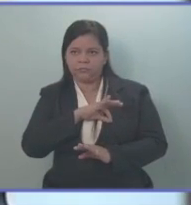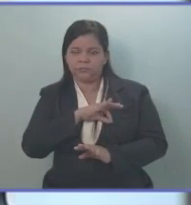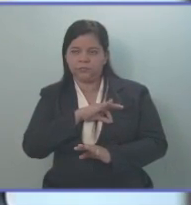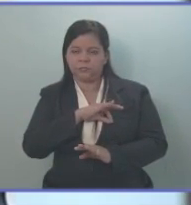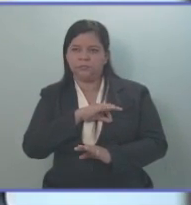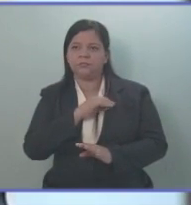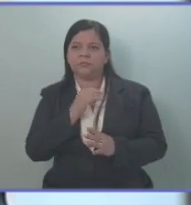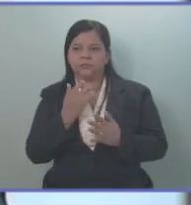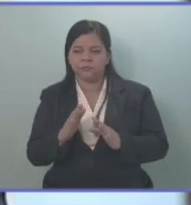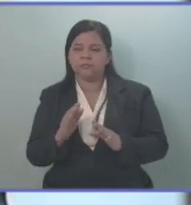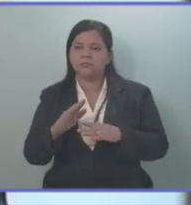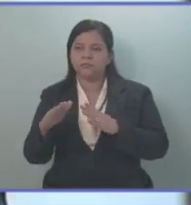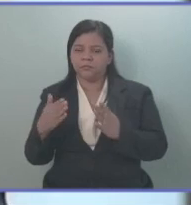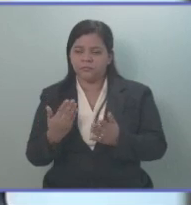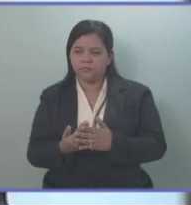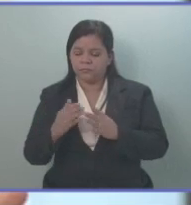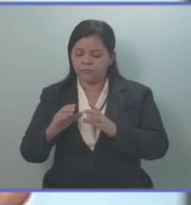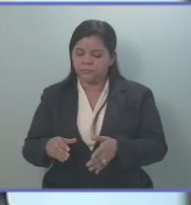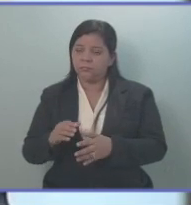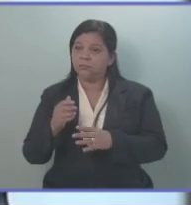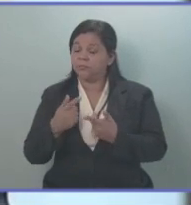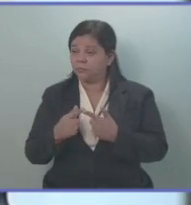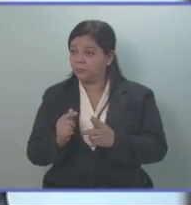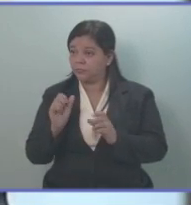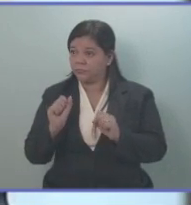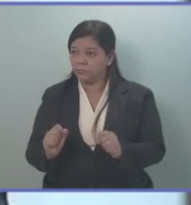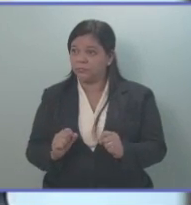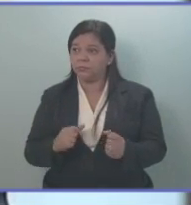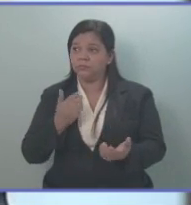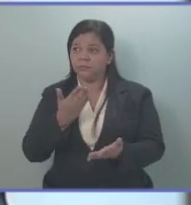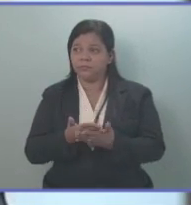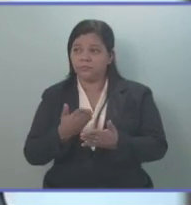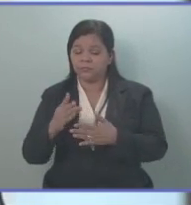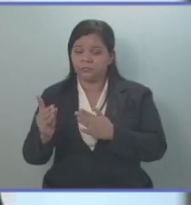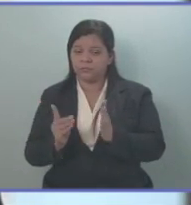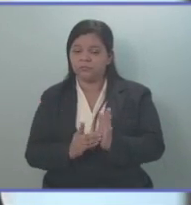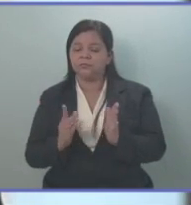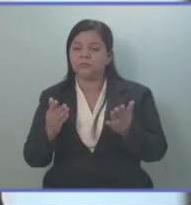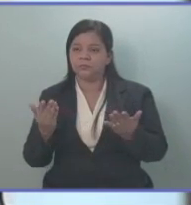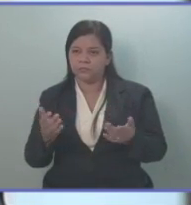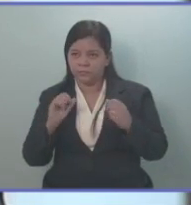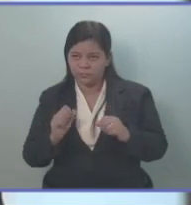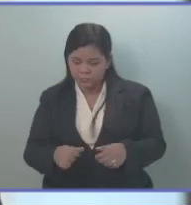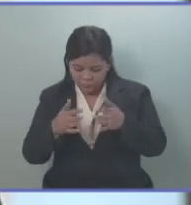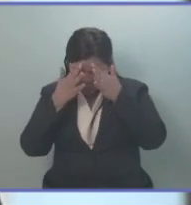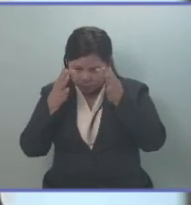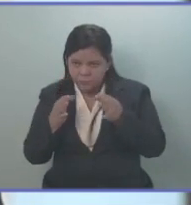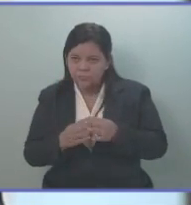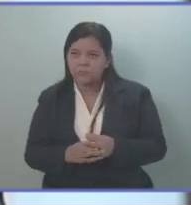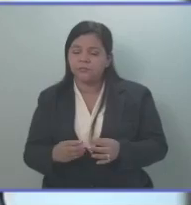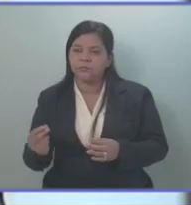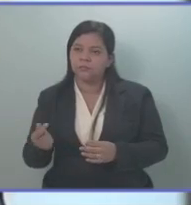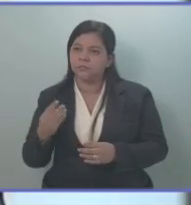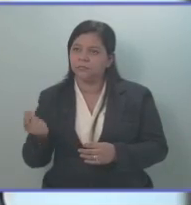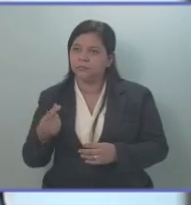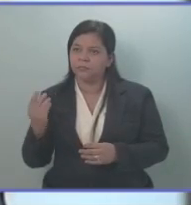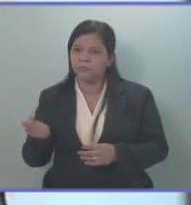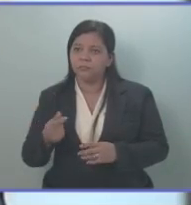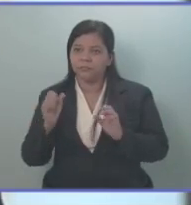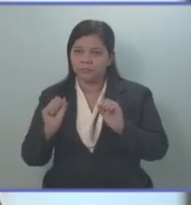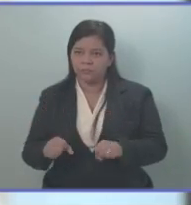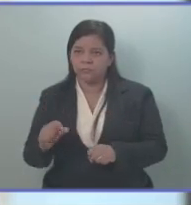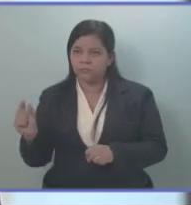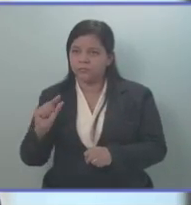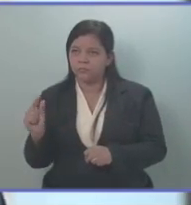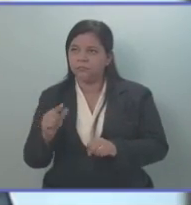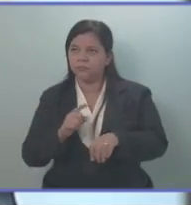Obras Públicas, Transporte y Vivienda a iniciativa de varios diputados en el sentido se emita disposición transitoria que autorice por un